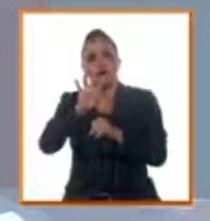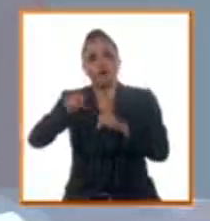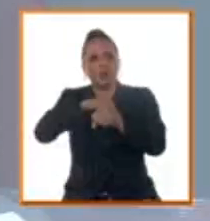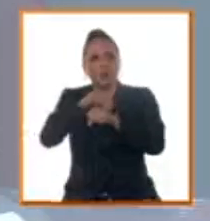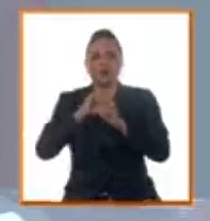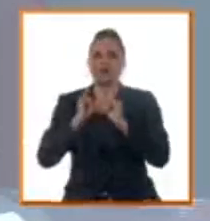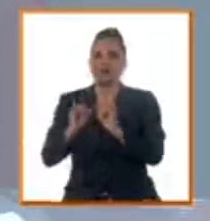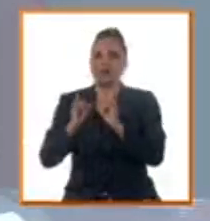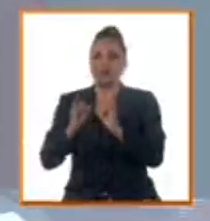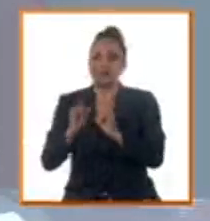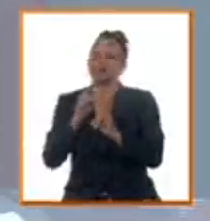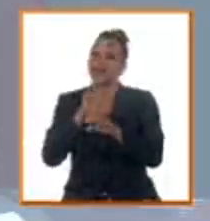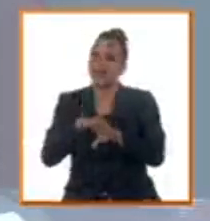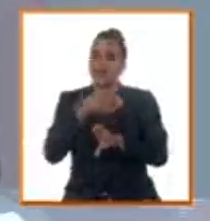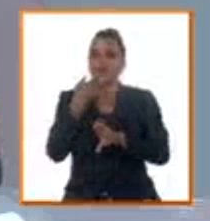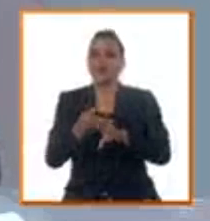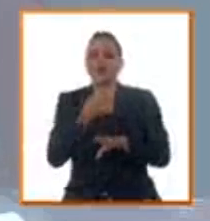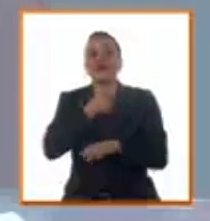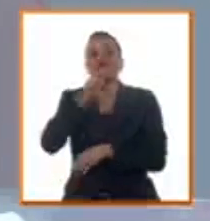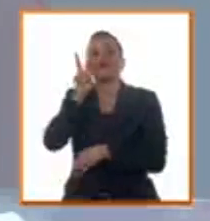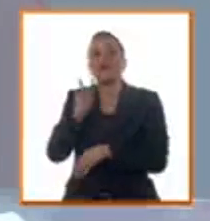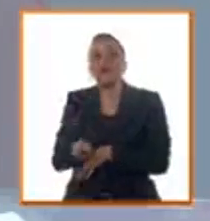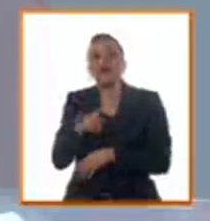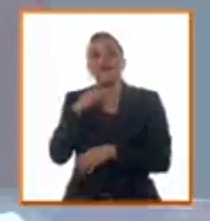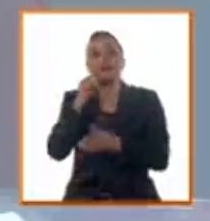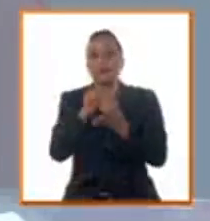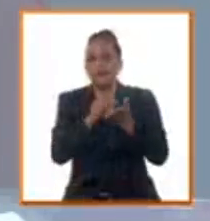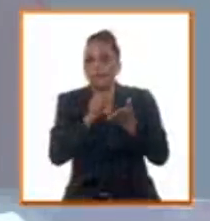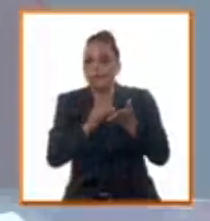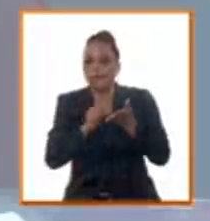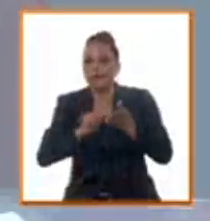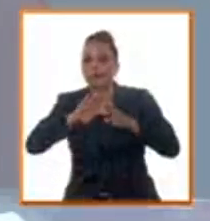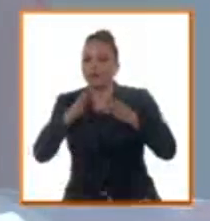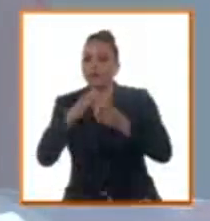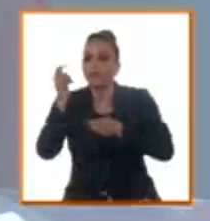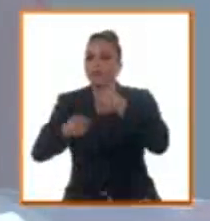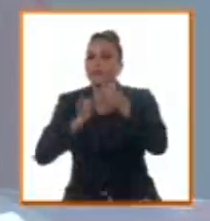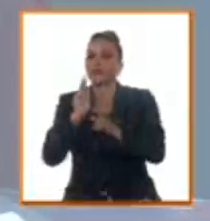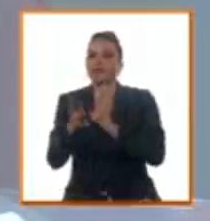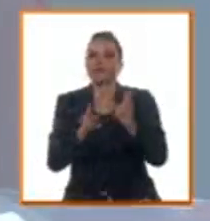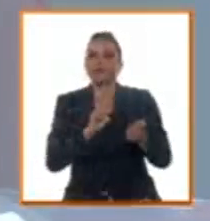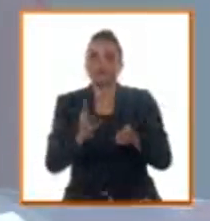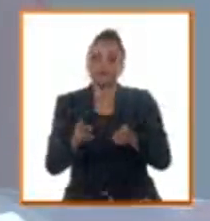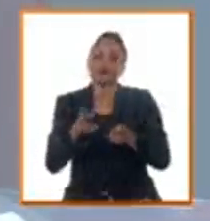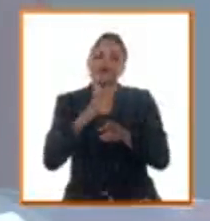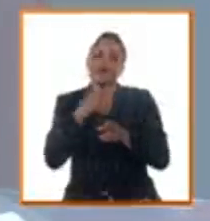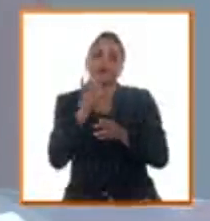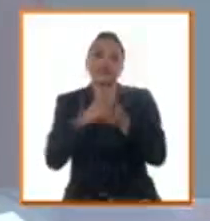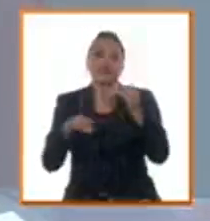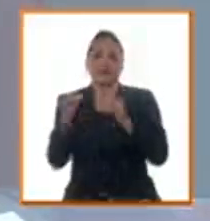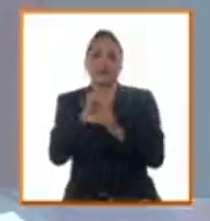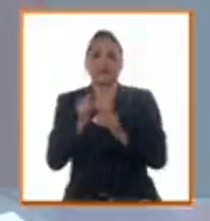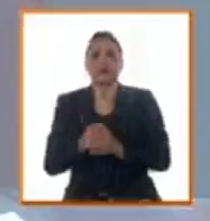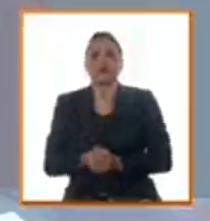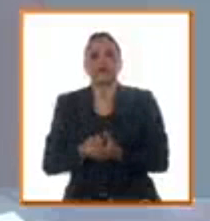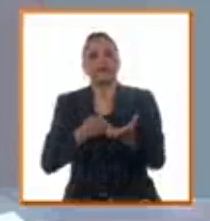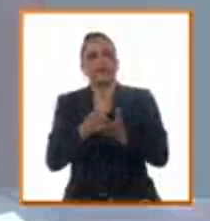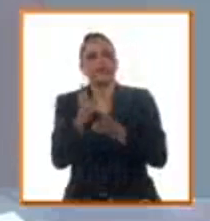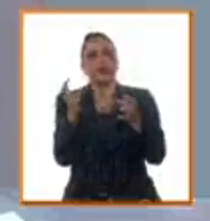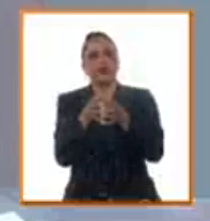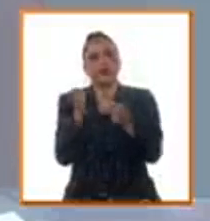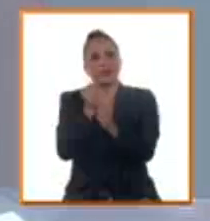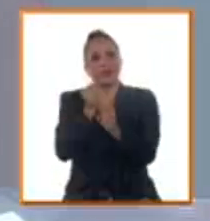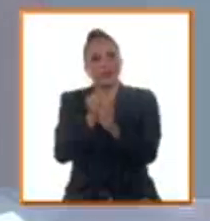utilizando para poder hacer las evaluaciones e ir tomando las decisiones pertinentes a todos los niveles y todas las autoridades. Continúan activados nuestros grupos de